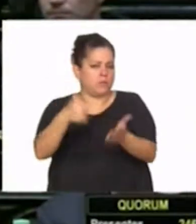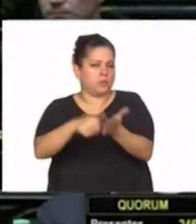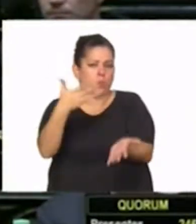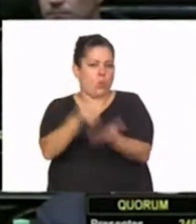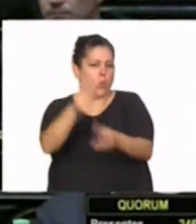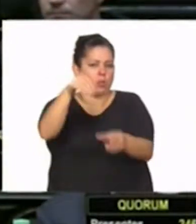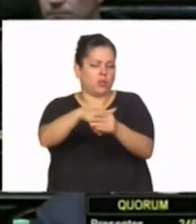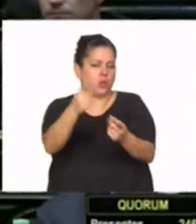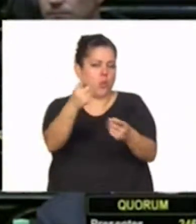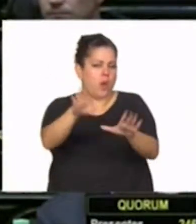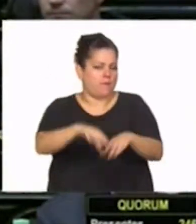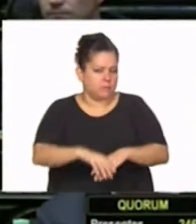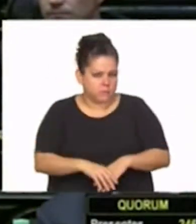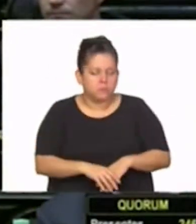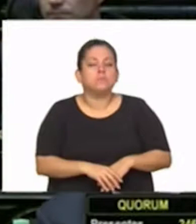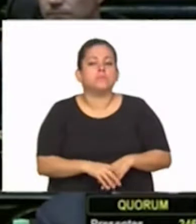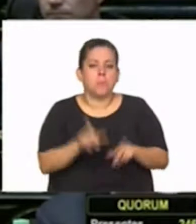no superará el 6%.